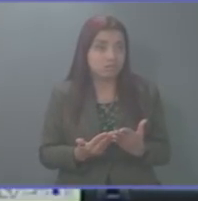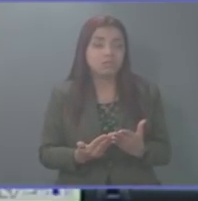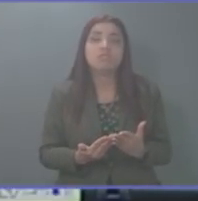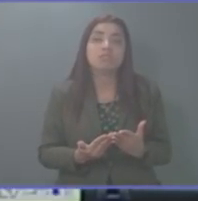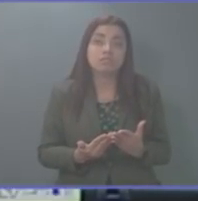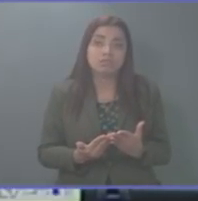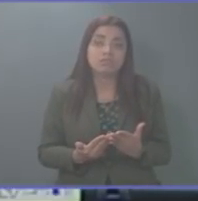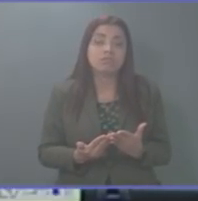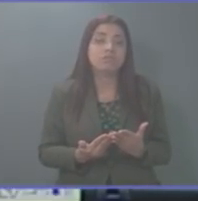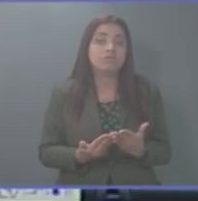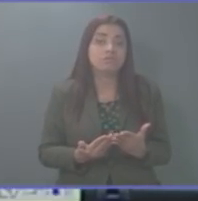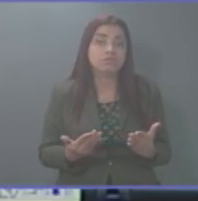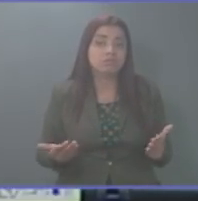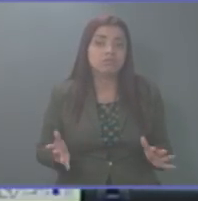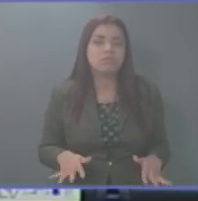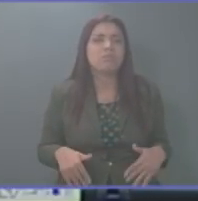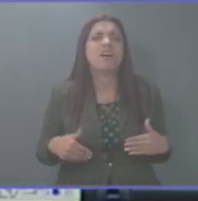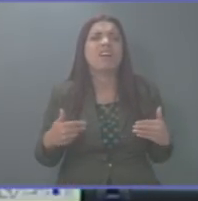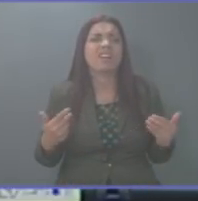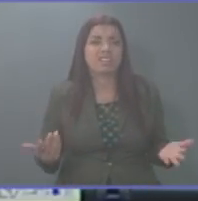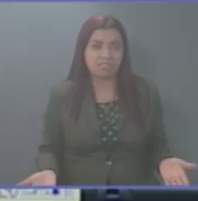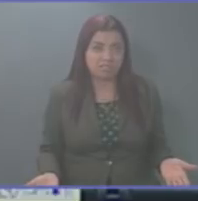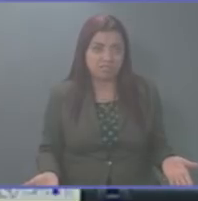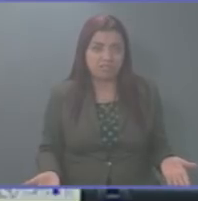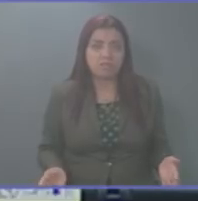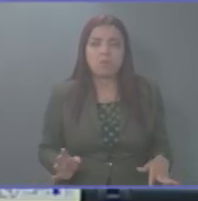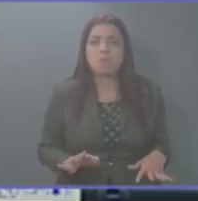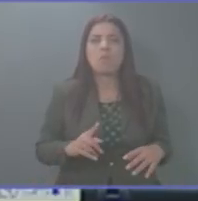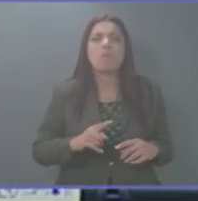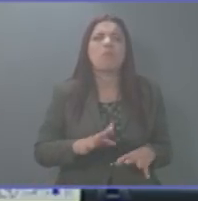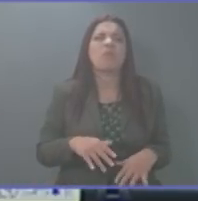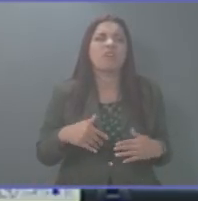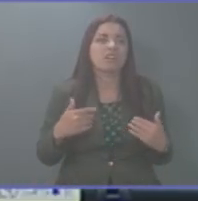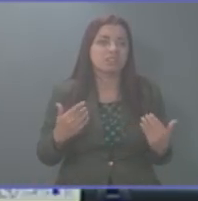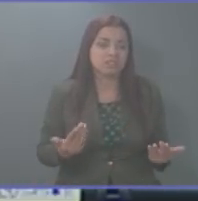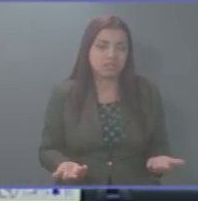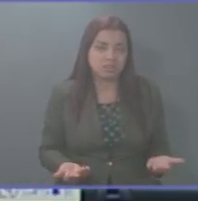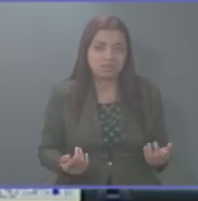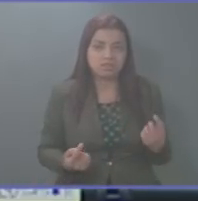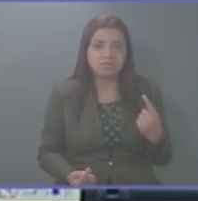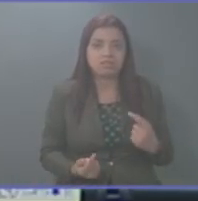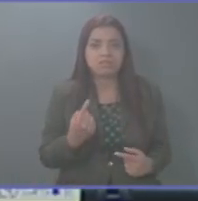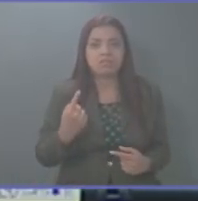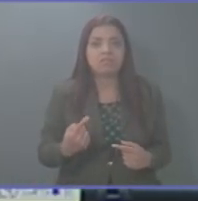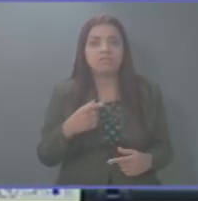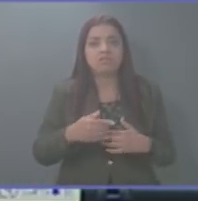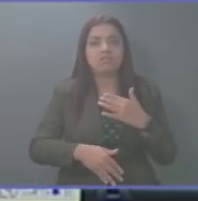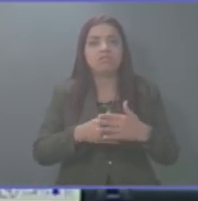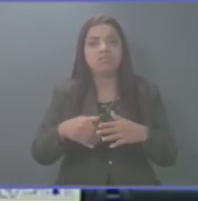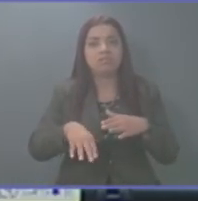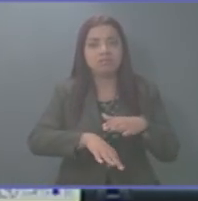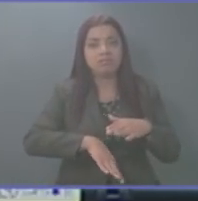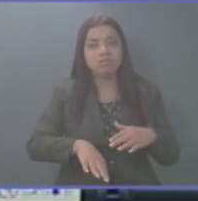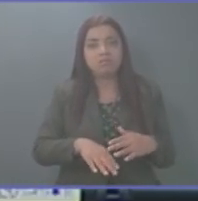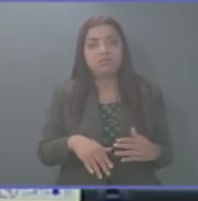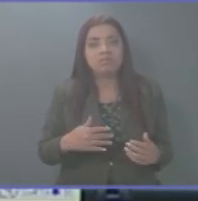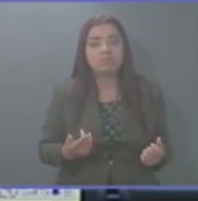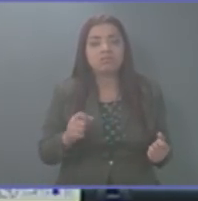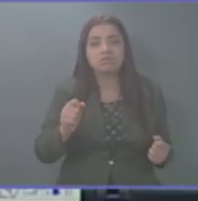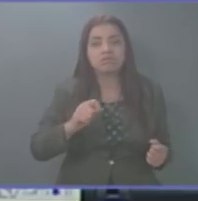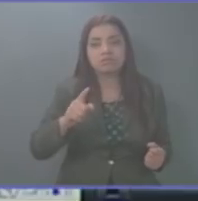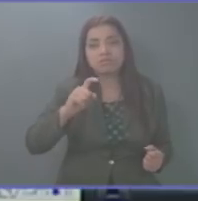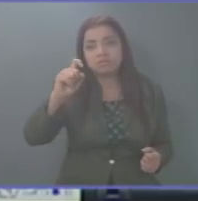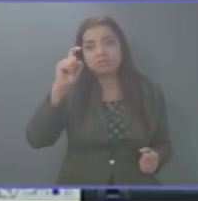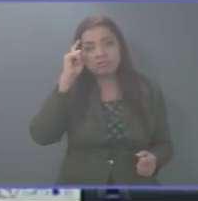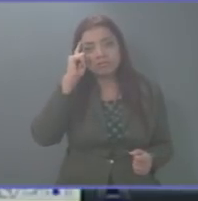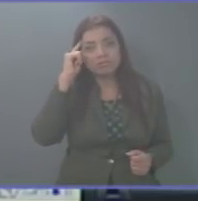medias. ¿Para qué? ¿Por qué? ¿Cuál es el fundamento y la razón de no analizar la